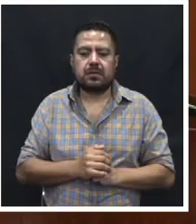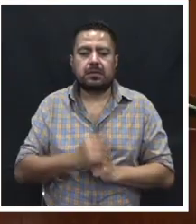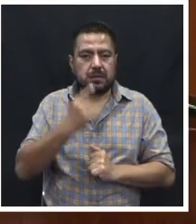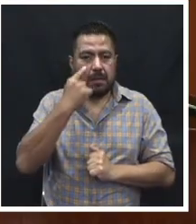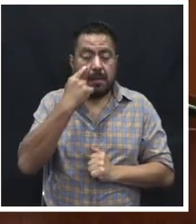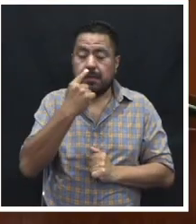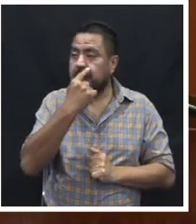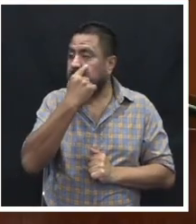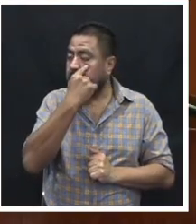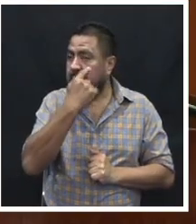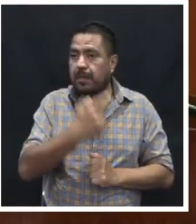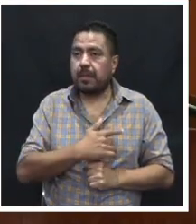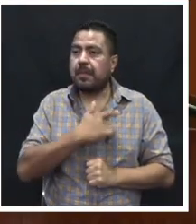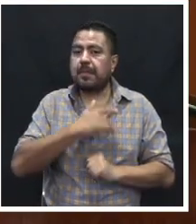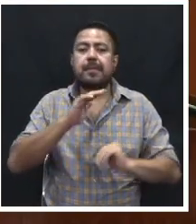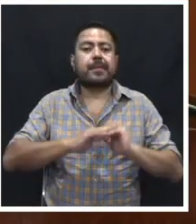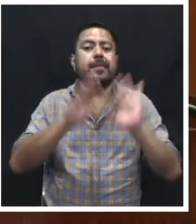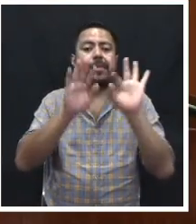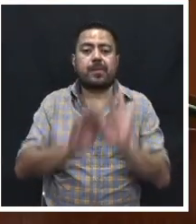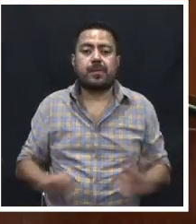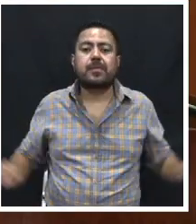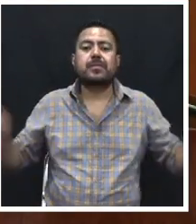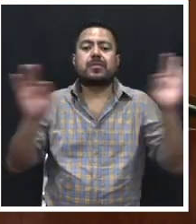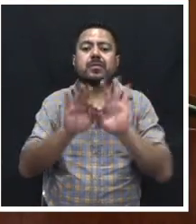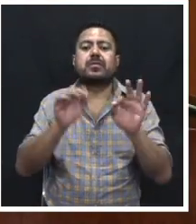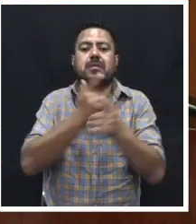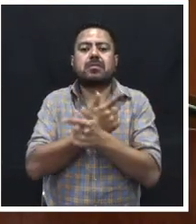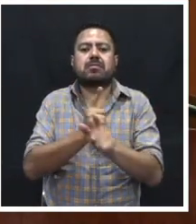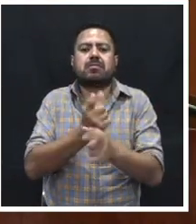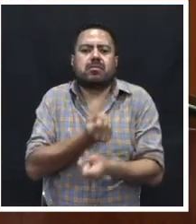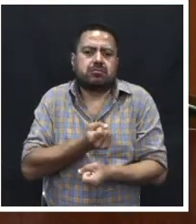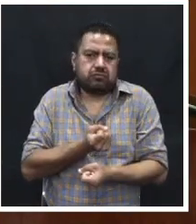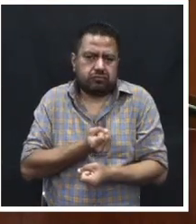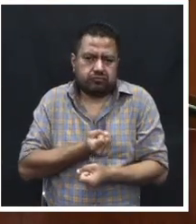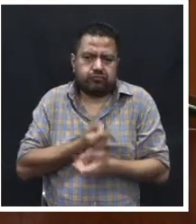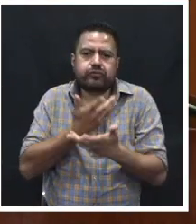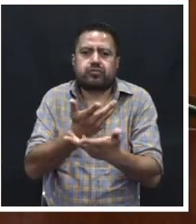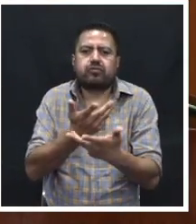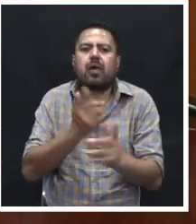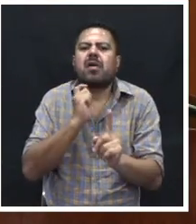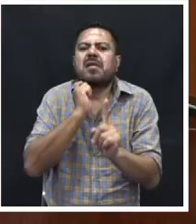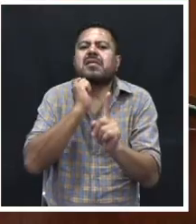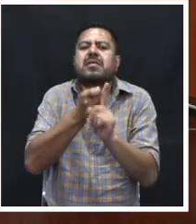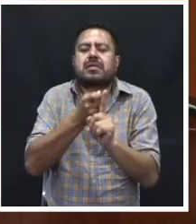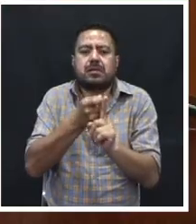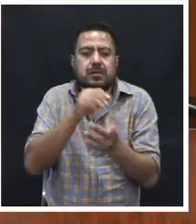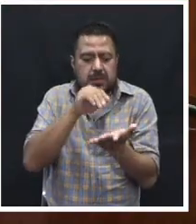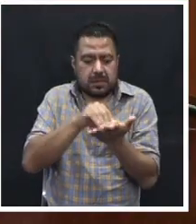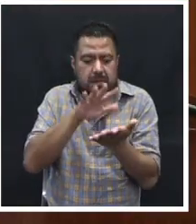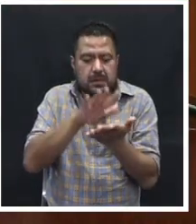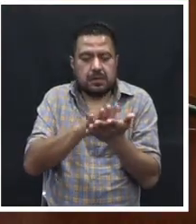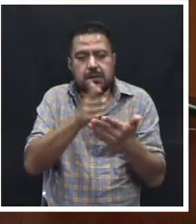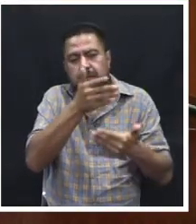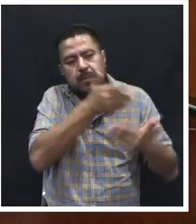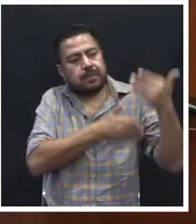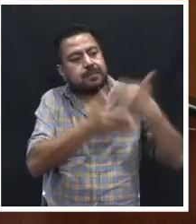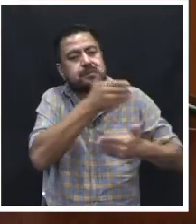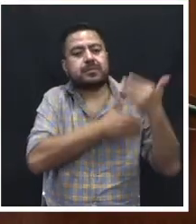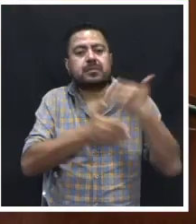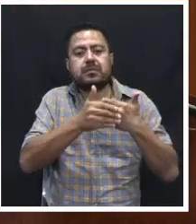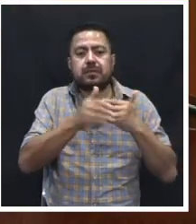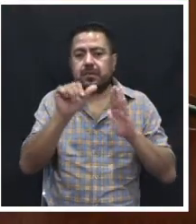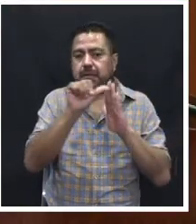considerado parte fundamental de la libertad de expresión, teniendo su antecedente contemporáneo el